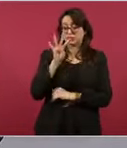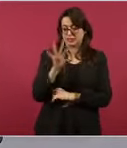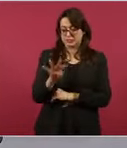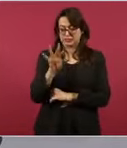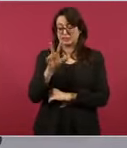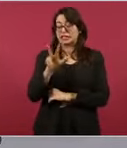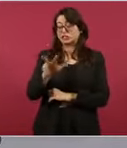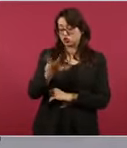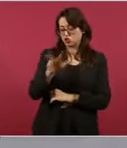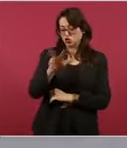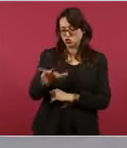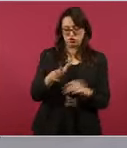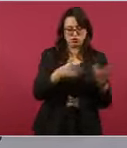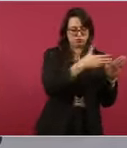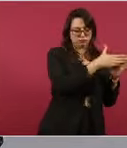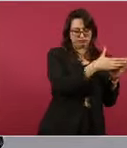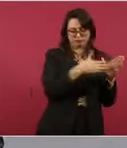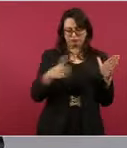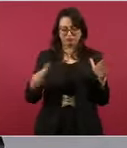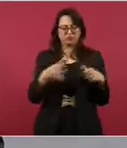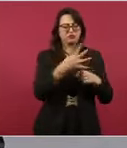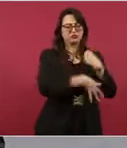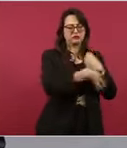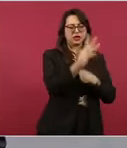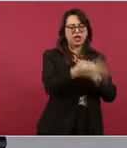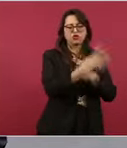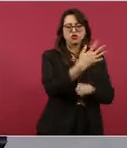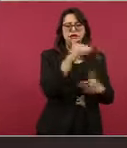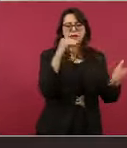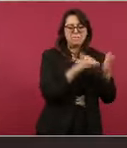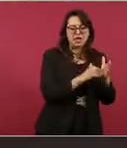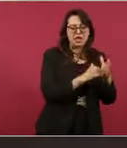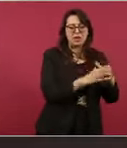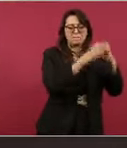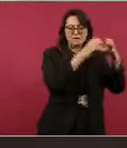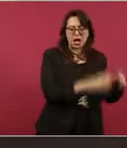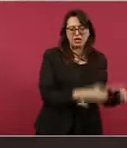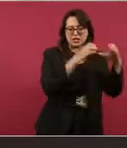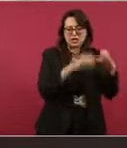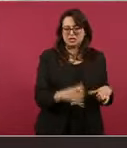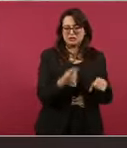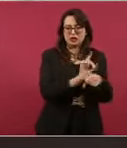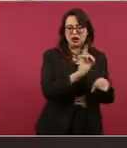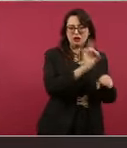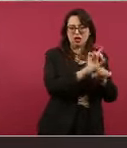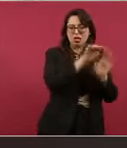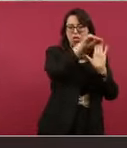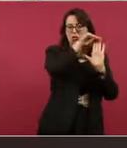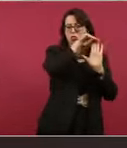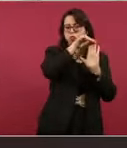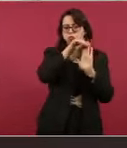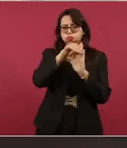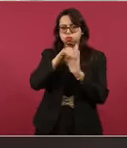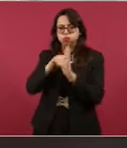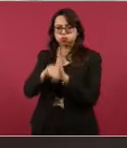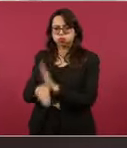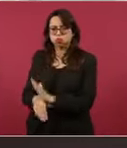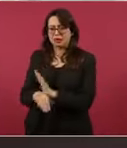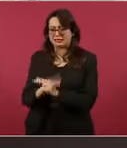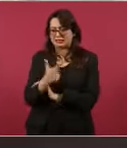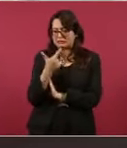mil a 7 mil millones de barriles. En esta administración se detuvo esta